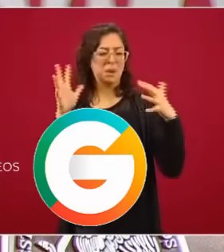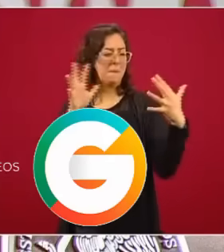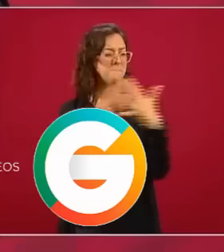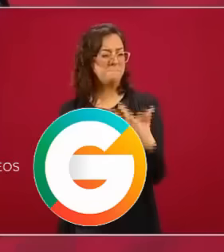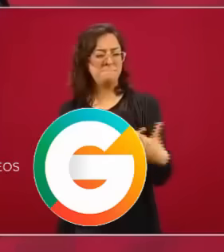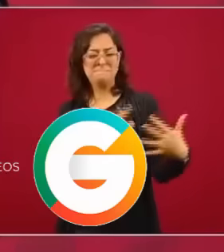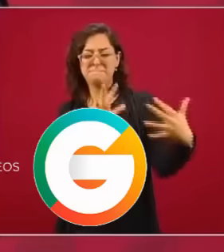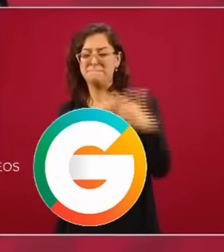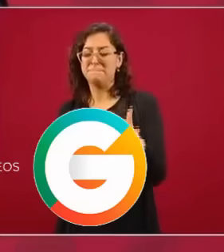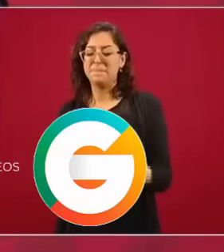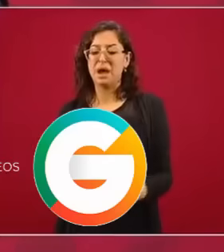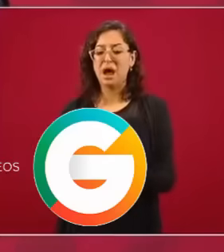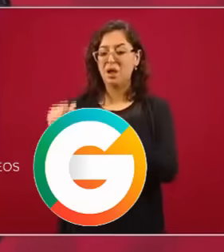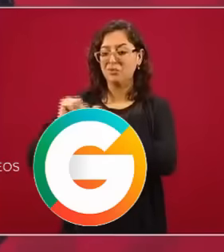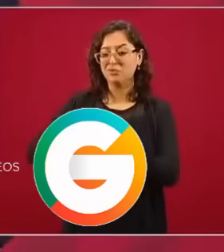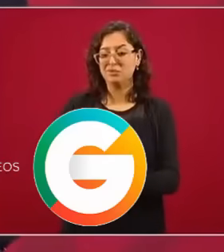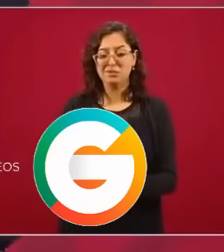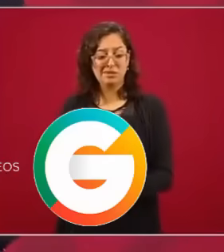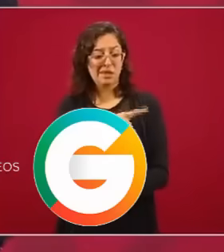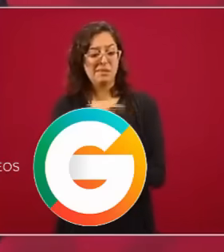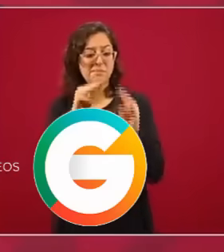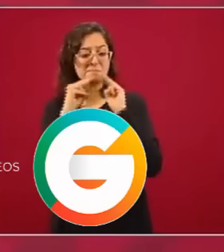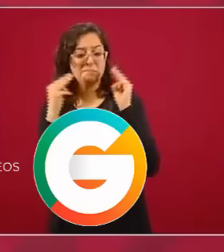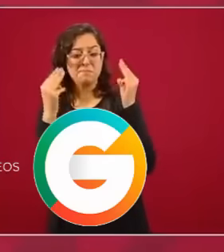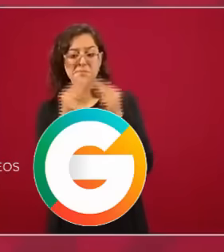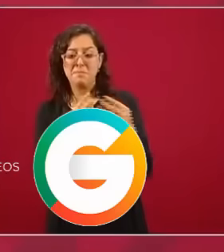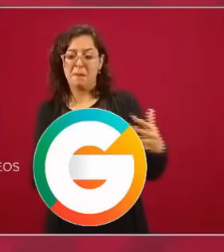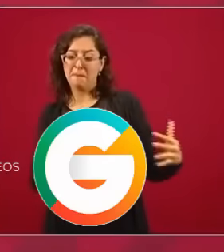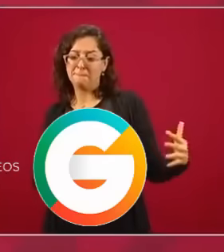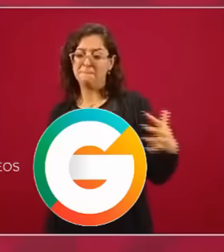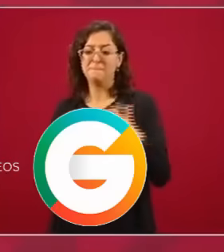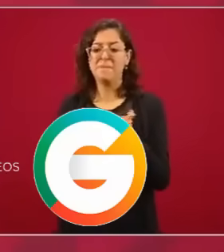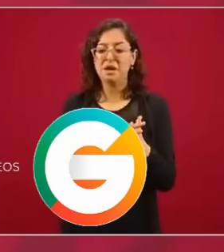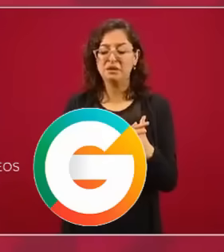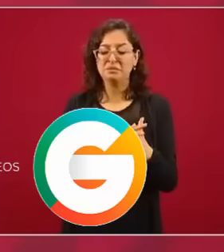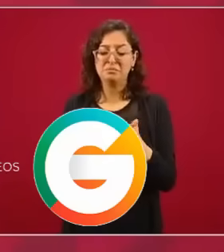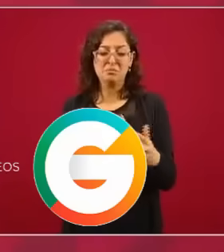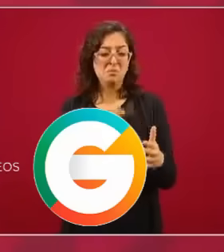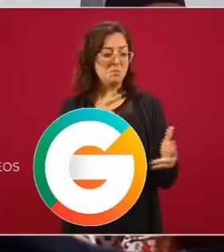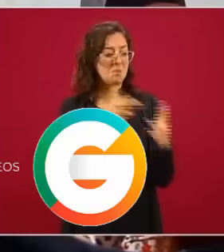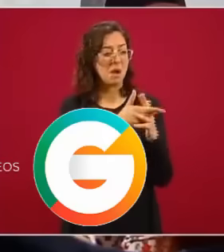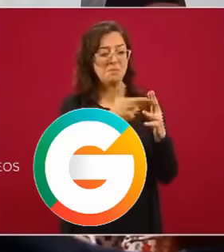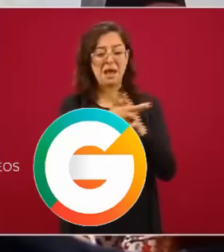delincuencia. ¿Qué es el grado o el nivel de letalidad?